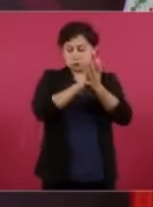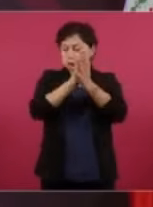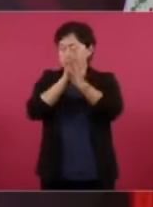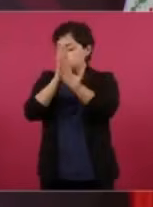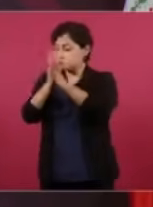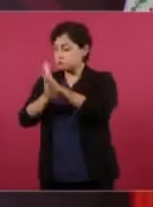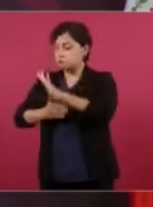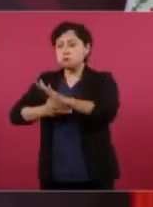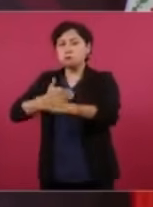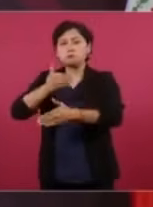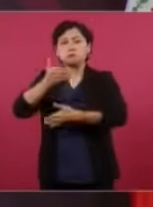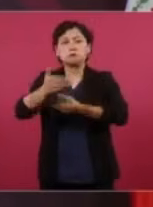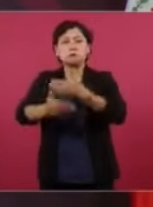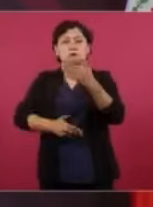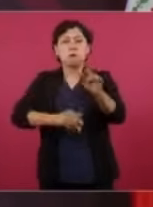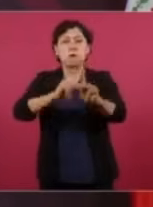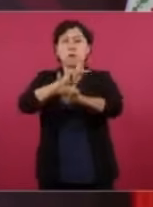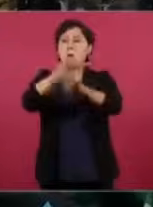porque no pasan de esto,